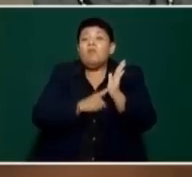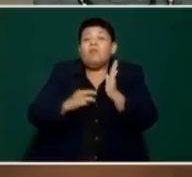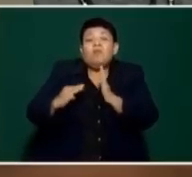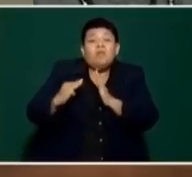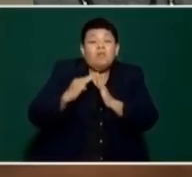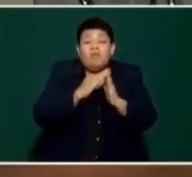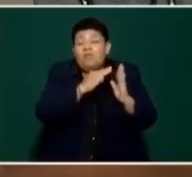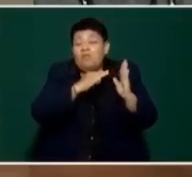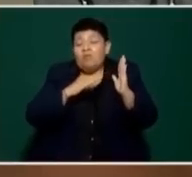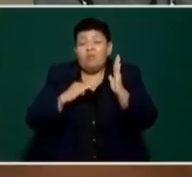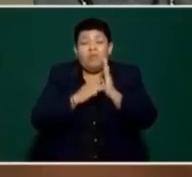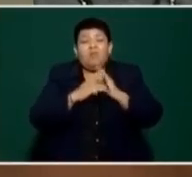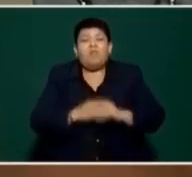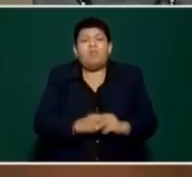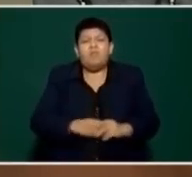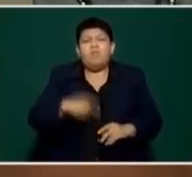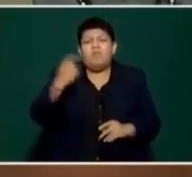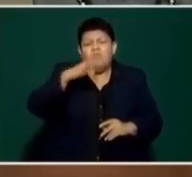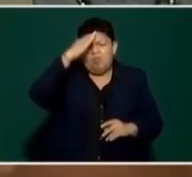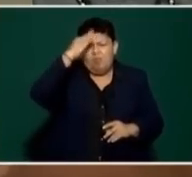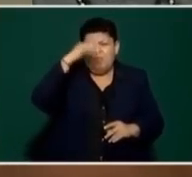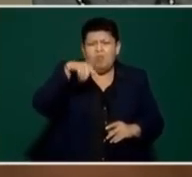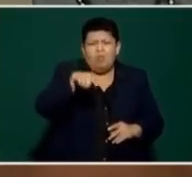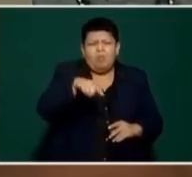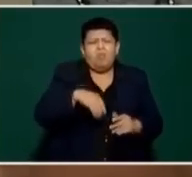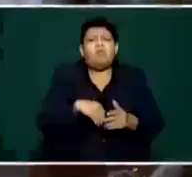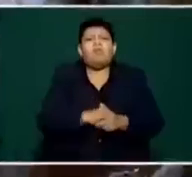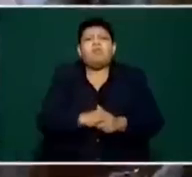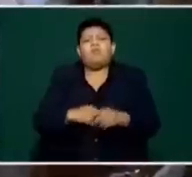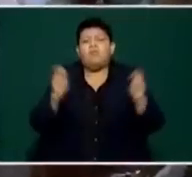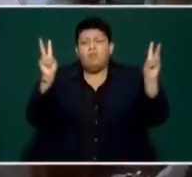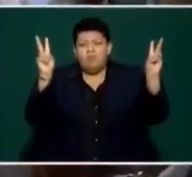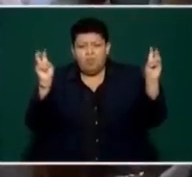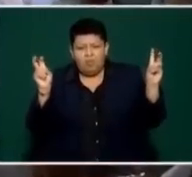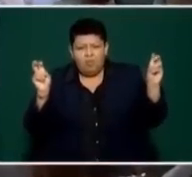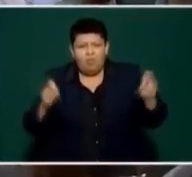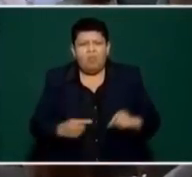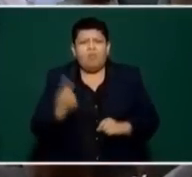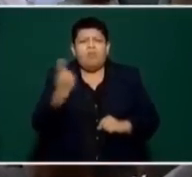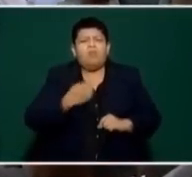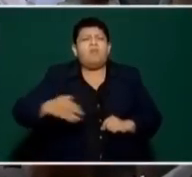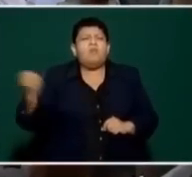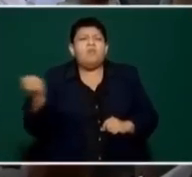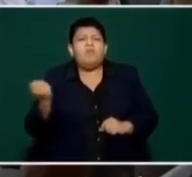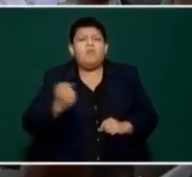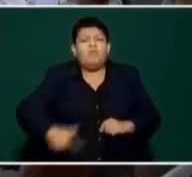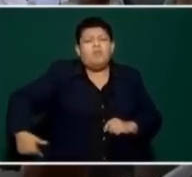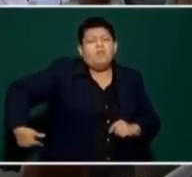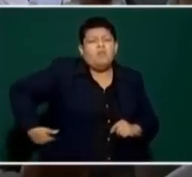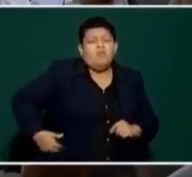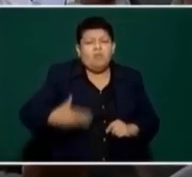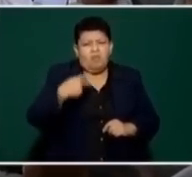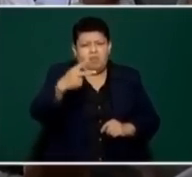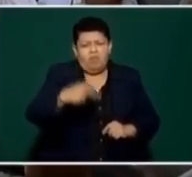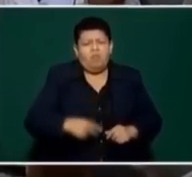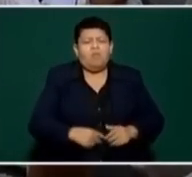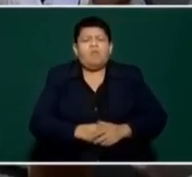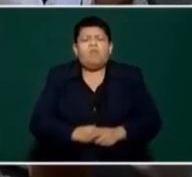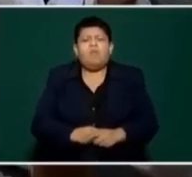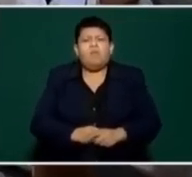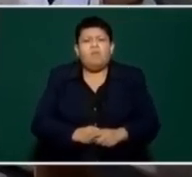México. ¿Qué sabe usted al respecto y qué haría en ese tema específicamente su gobierno, presidente?